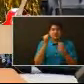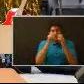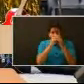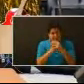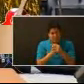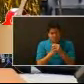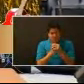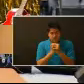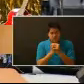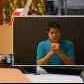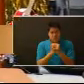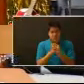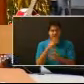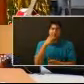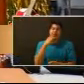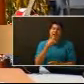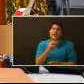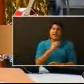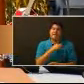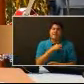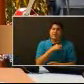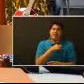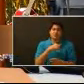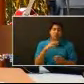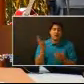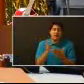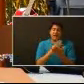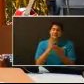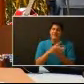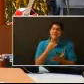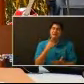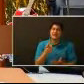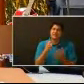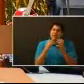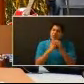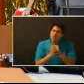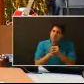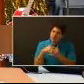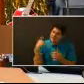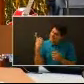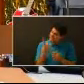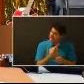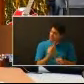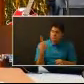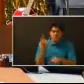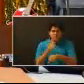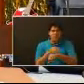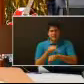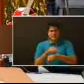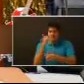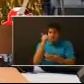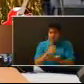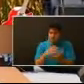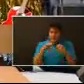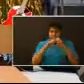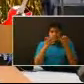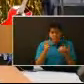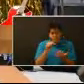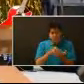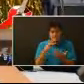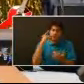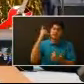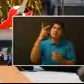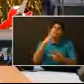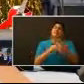oración. Hermano, en la Biblia dice, orad en todo tiempo. Amén. Entonces pidámosle al Señor que venga